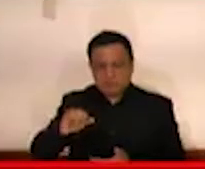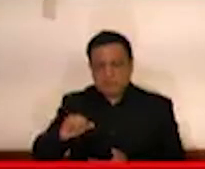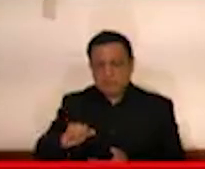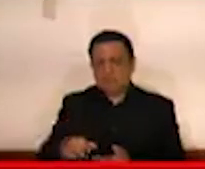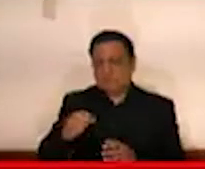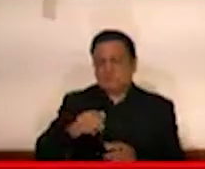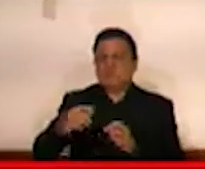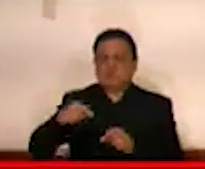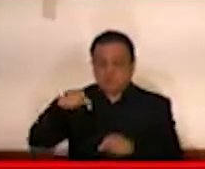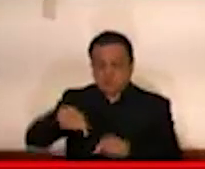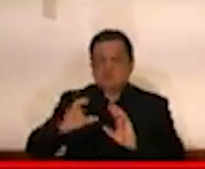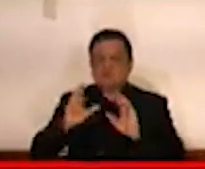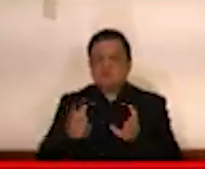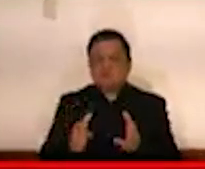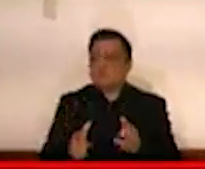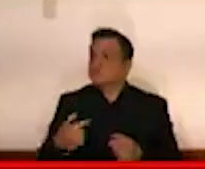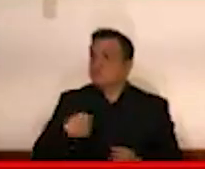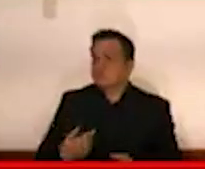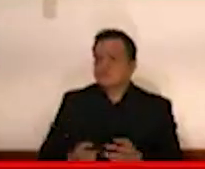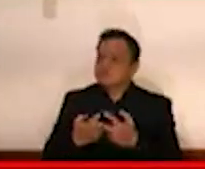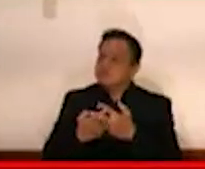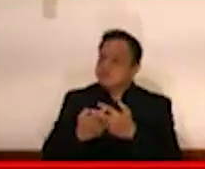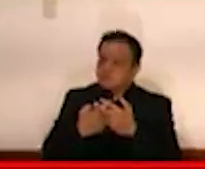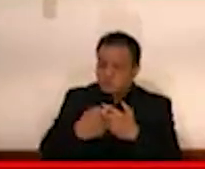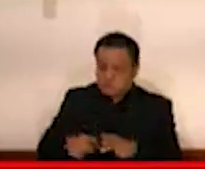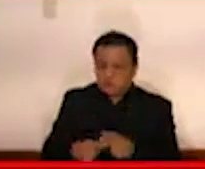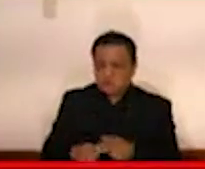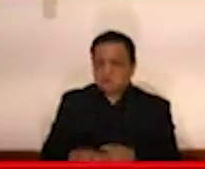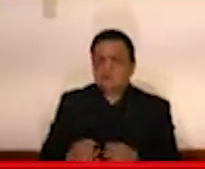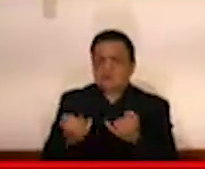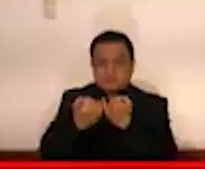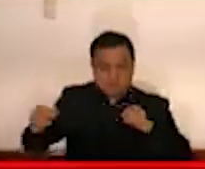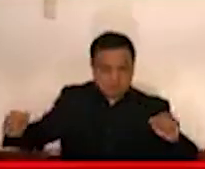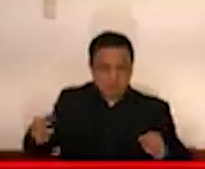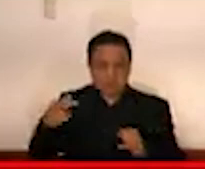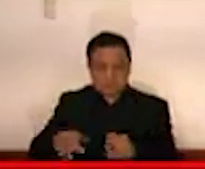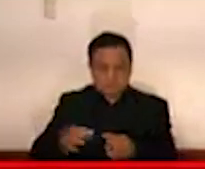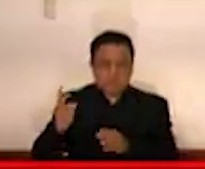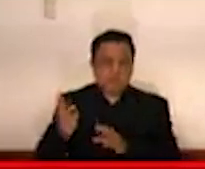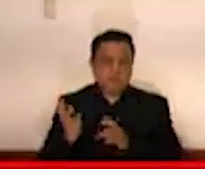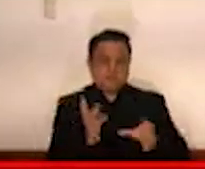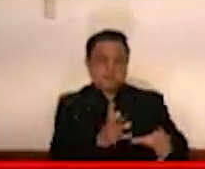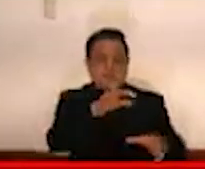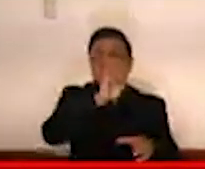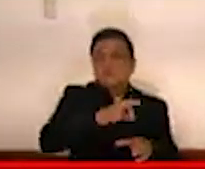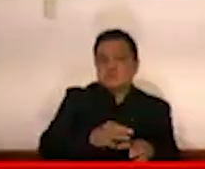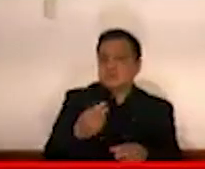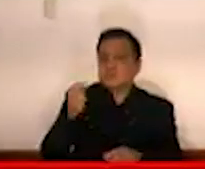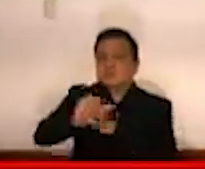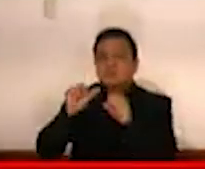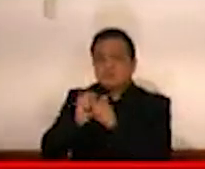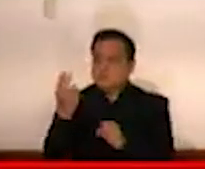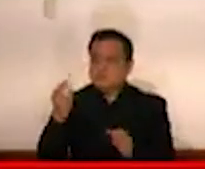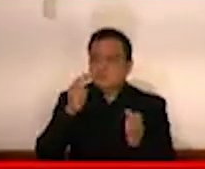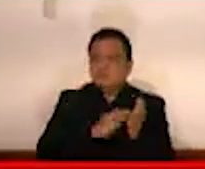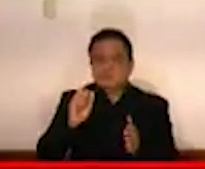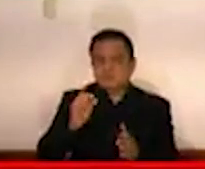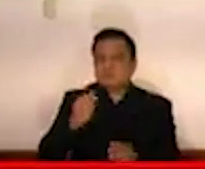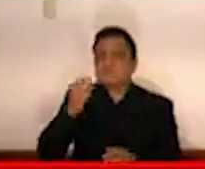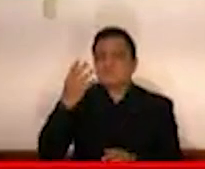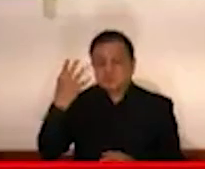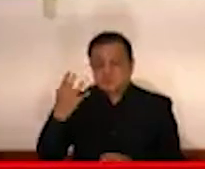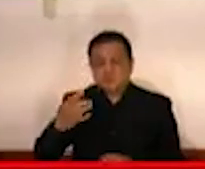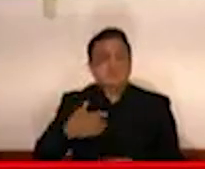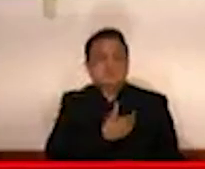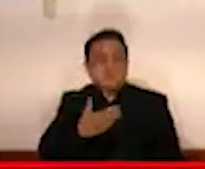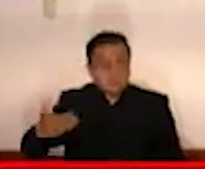Declaro formalmente el inicio del proceso electoral local ordinario 2024, en el que habremos de elegir a la persona